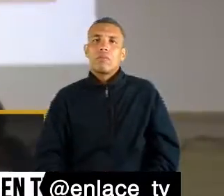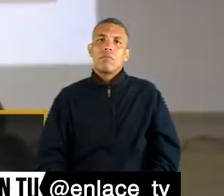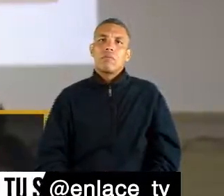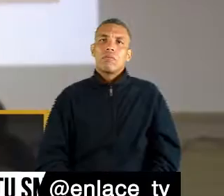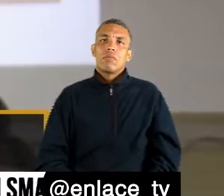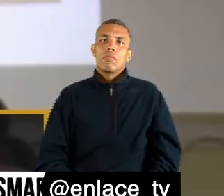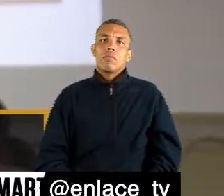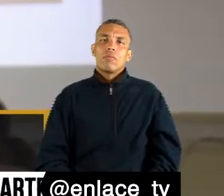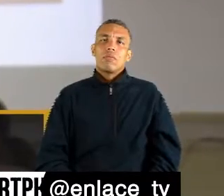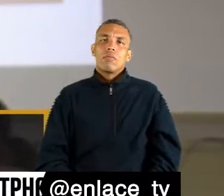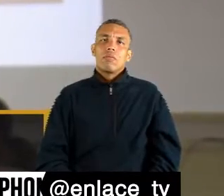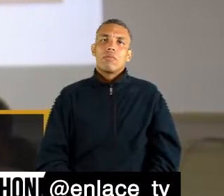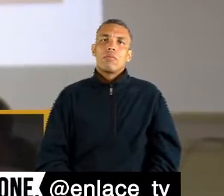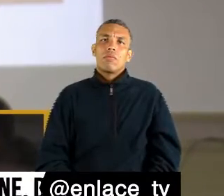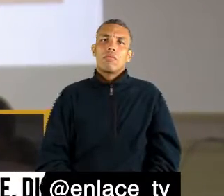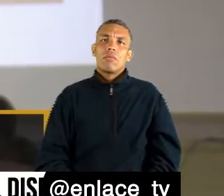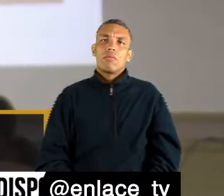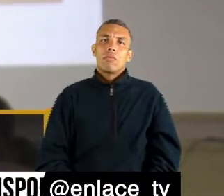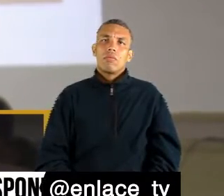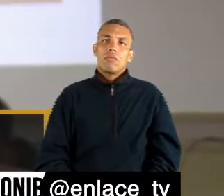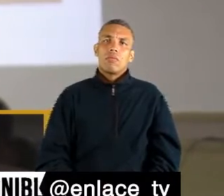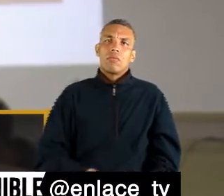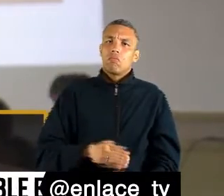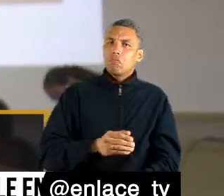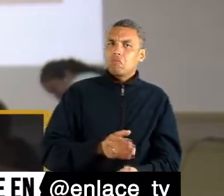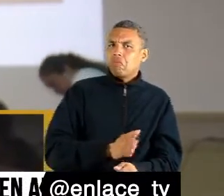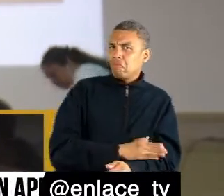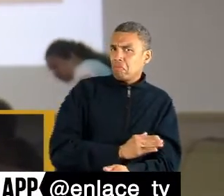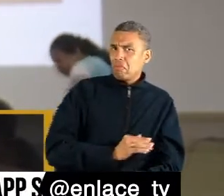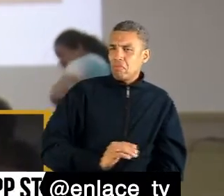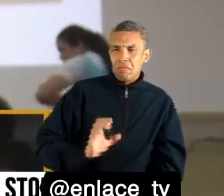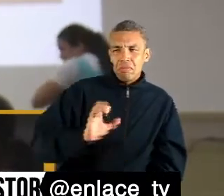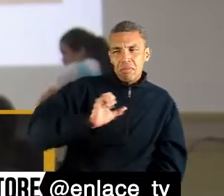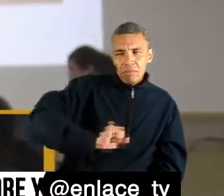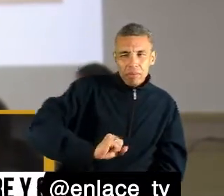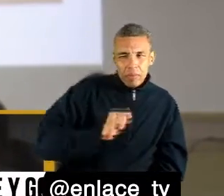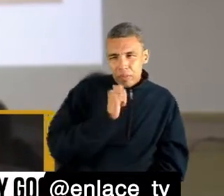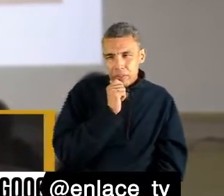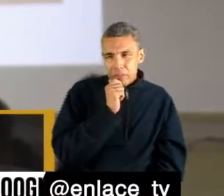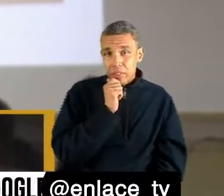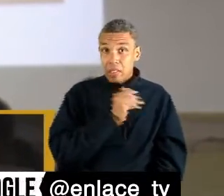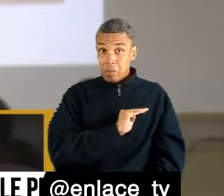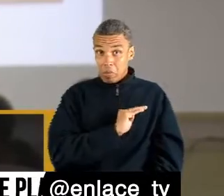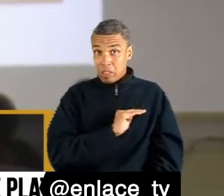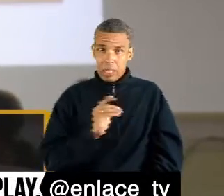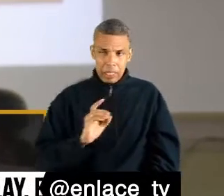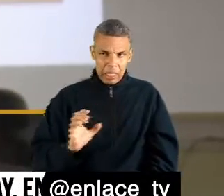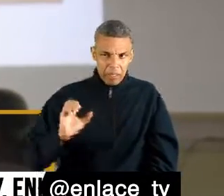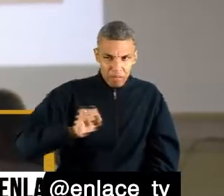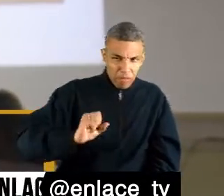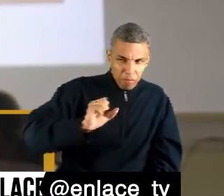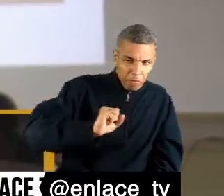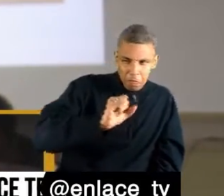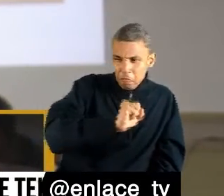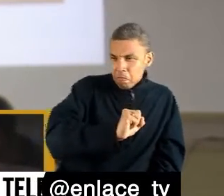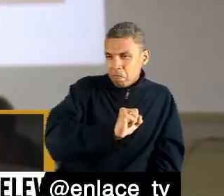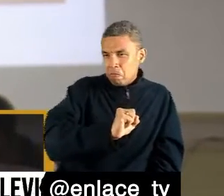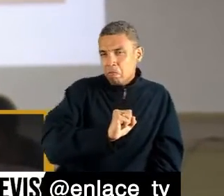Que se han identificado preliminarmente con la alcaldía, con el ánimo de generar un espacio de